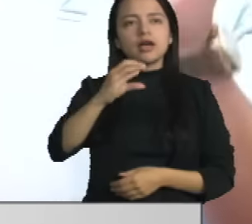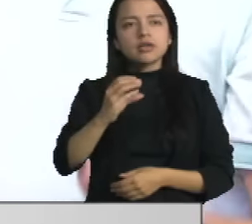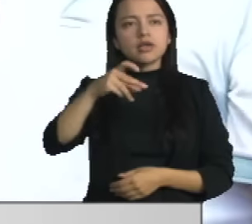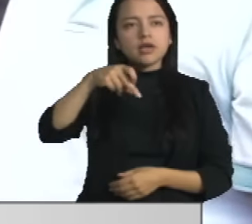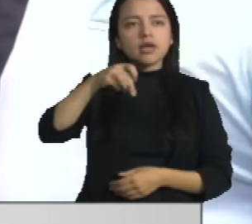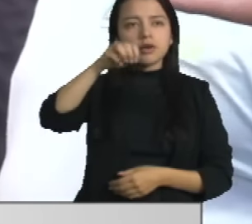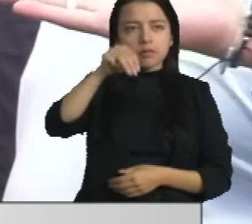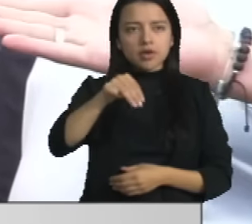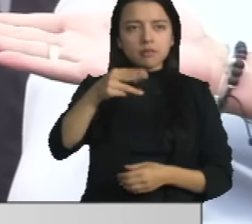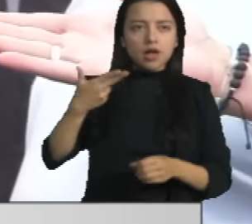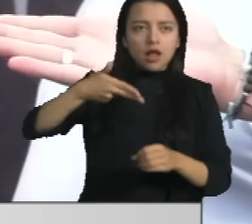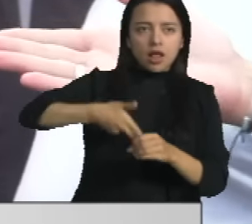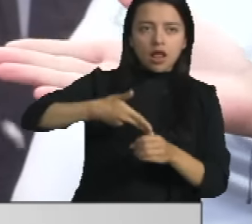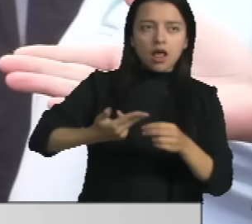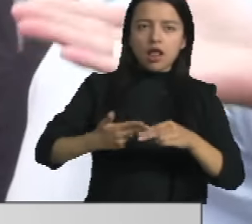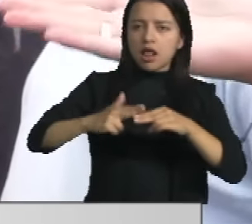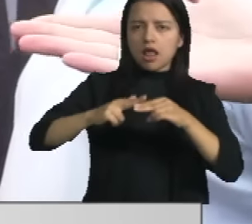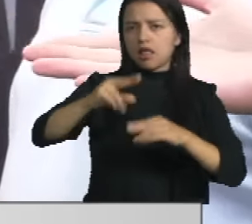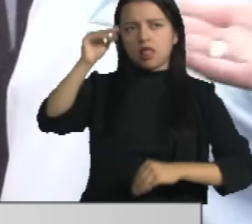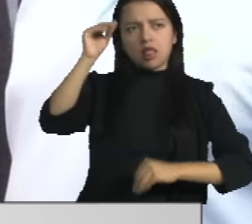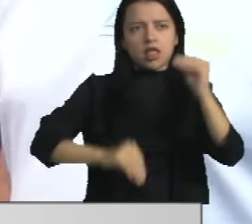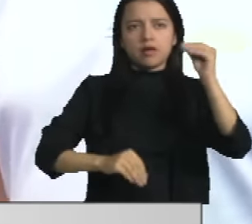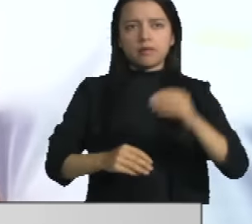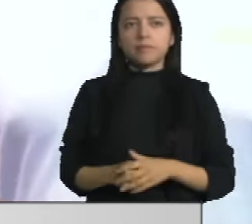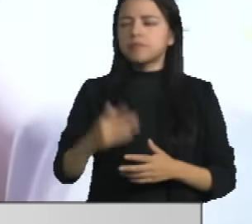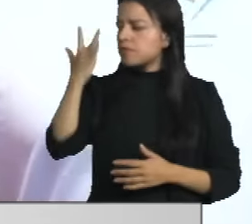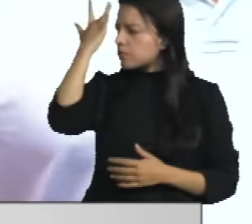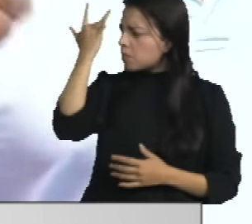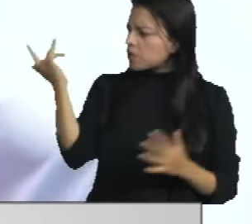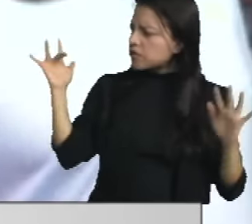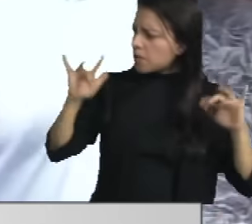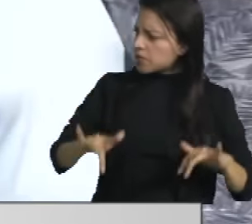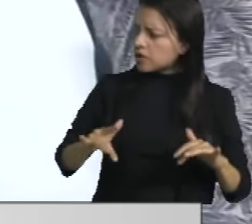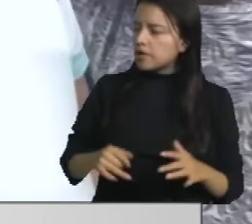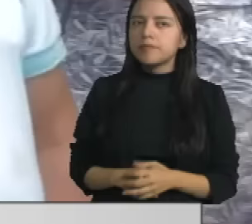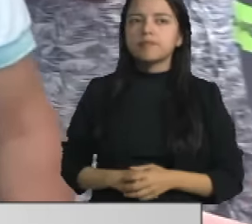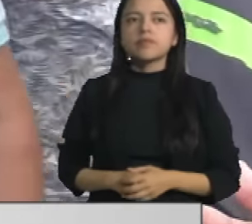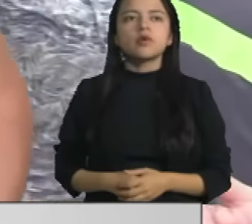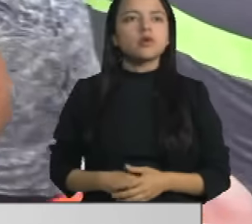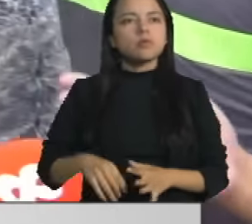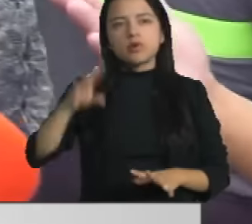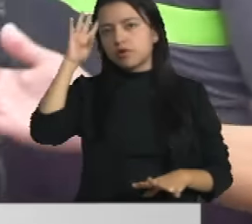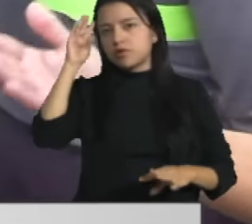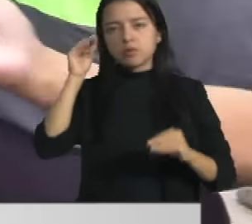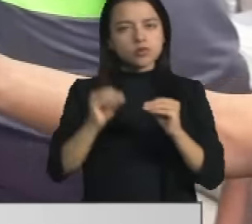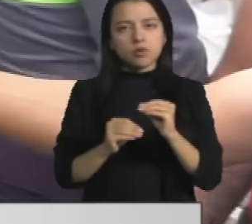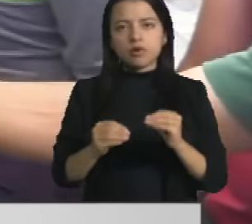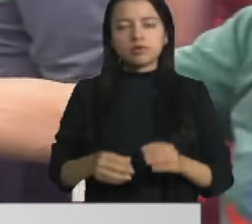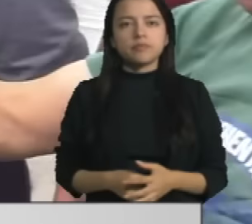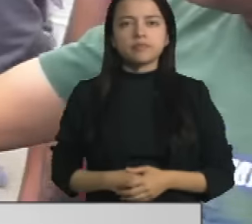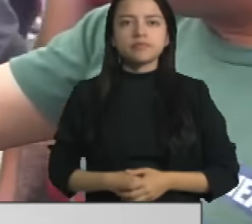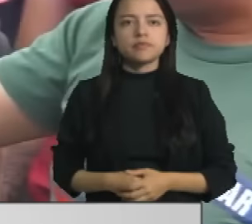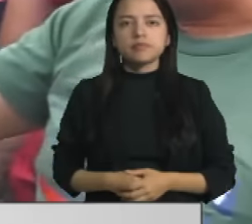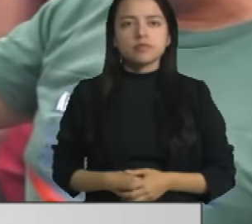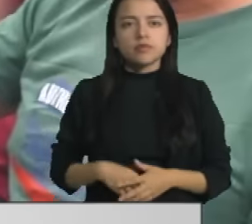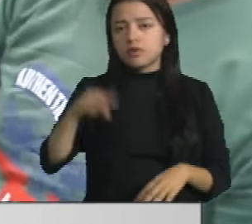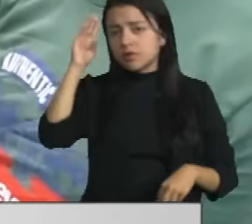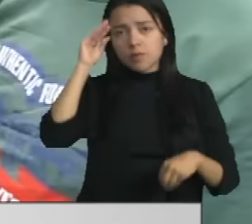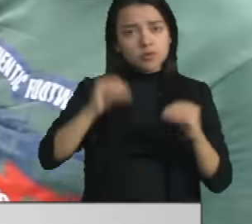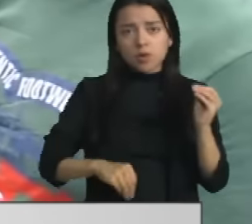estamos de acuerdo con el ACPM. ¿Por qué estamos acá, señor? No estamos de acuerdo con el ACPM. ¿Por qué no está de acuerdo con el